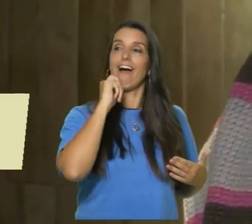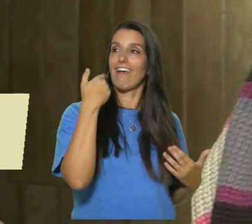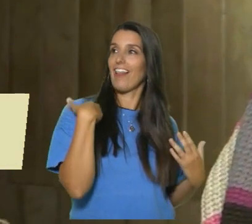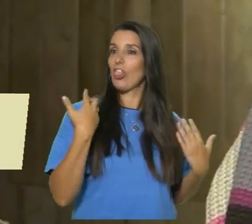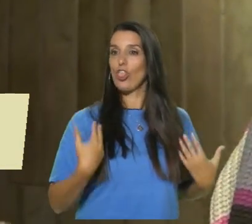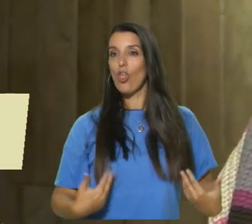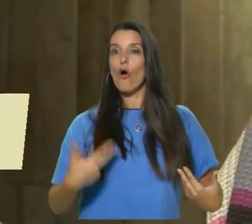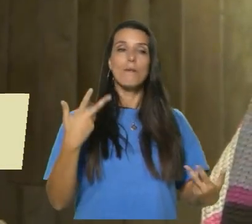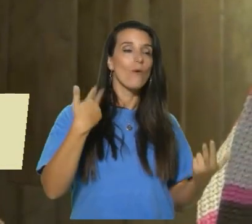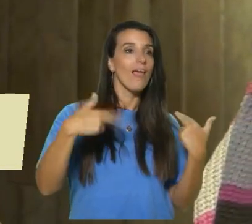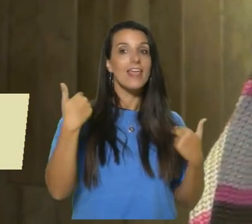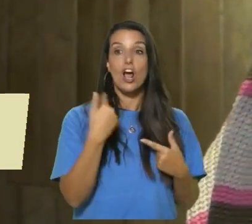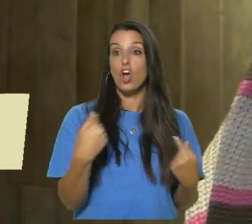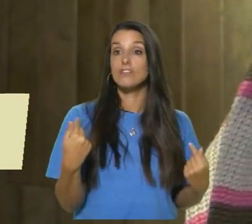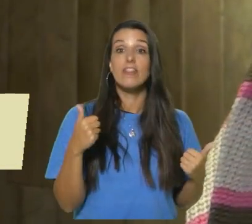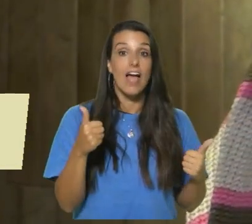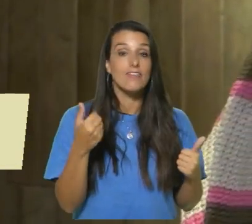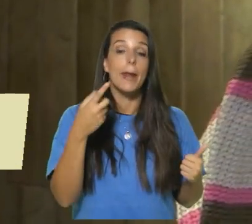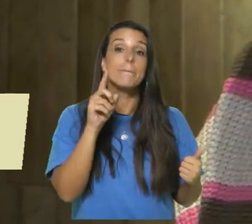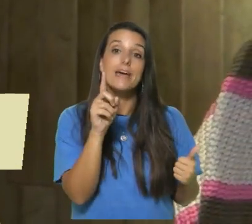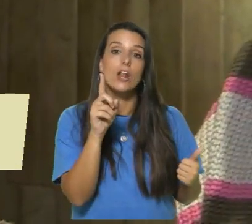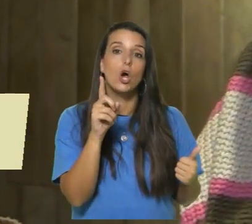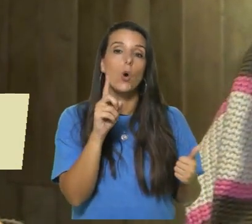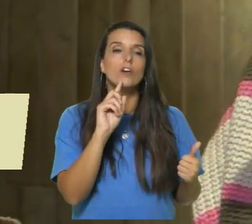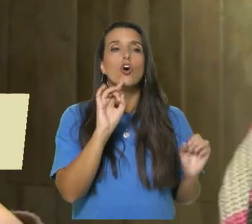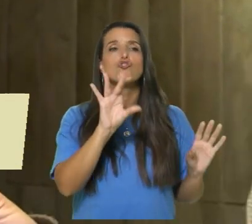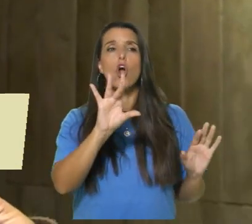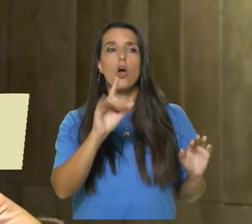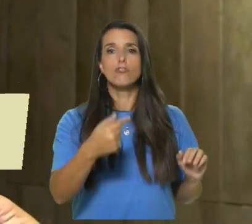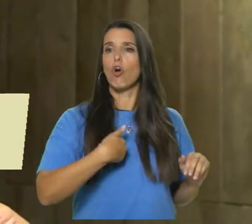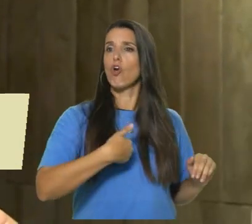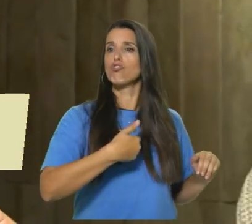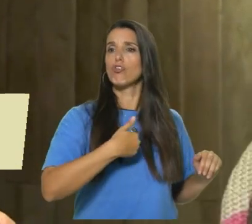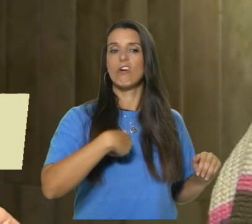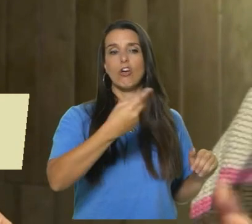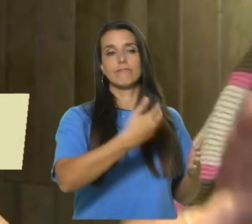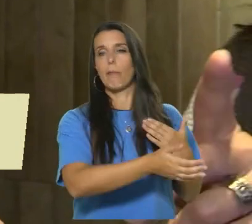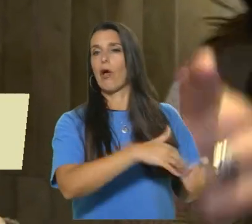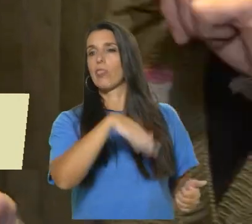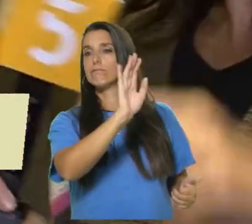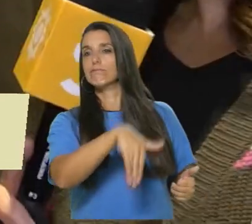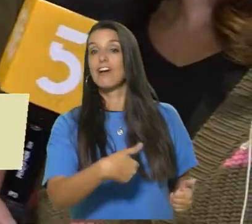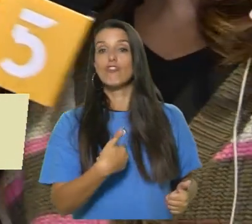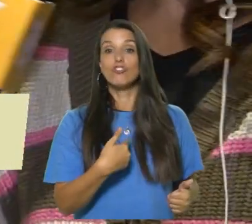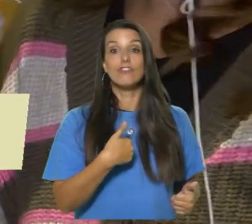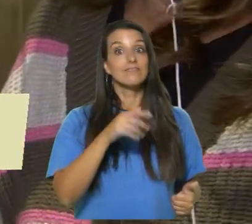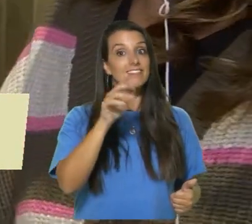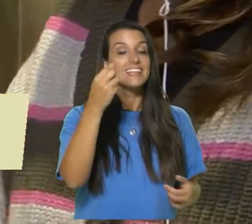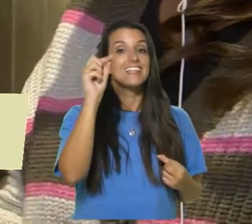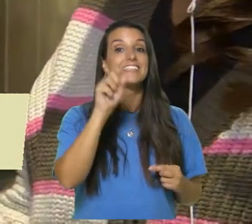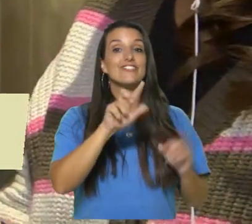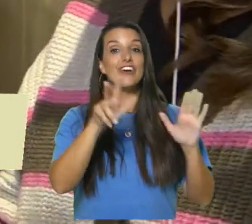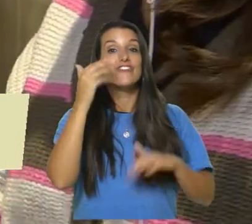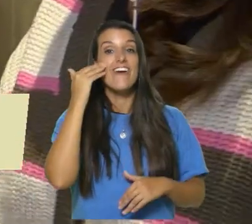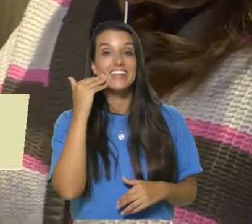esto vamos a la peluquería Y eso no está mal el tema es cuando somos todo ombligo y el otro desaparece ahí no detalles del 18 de